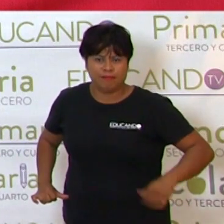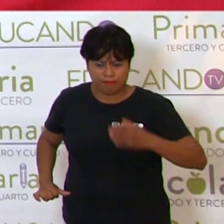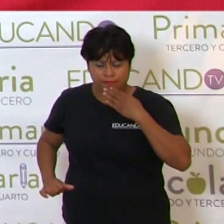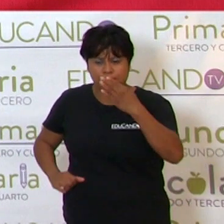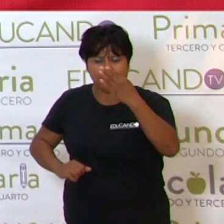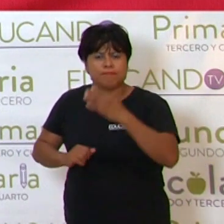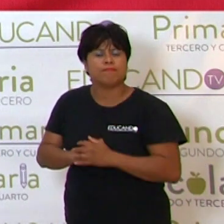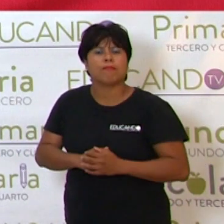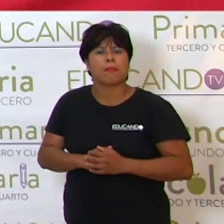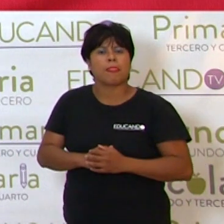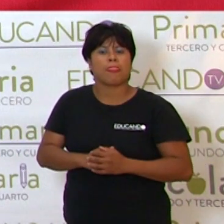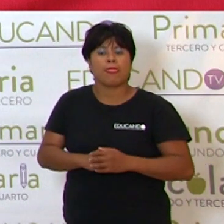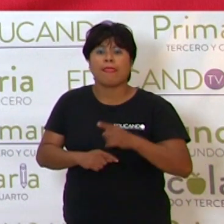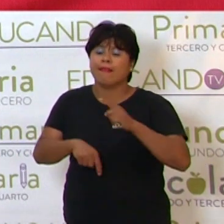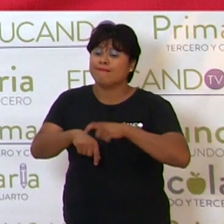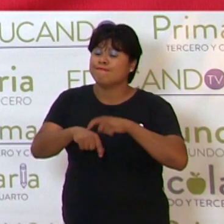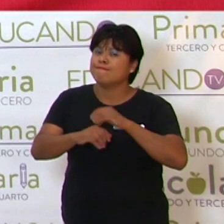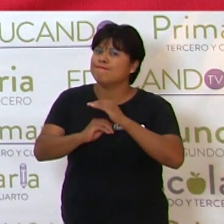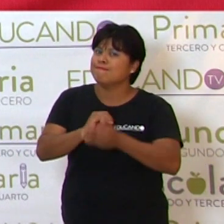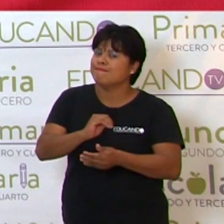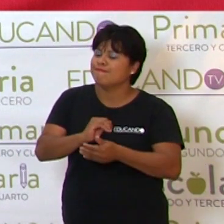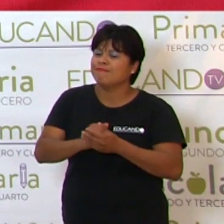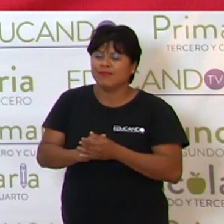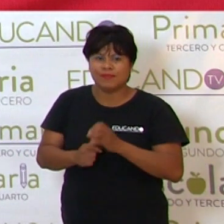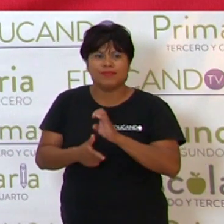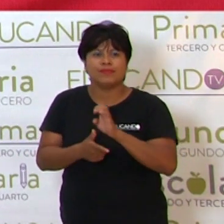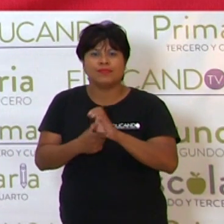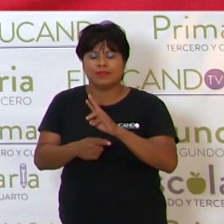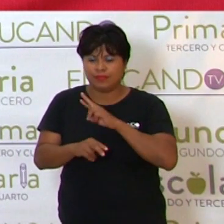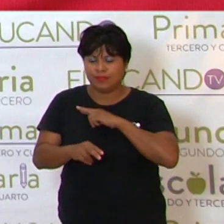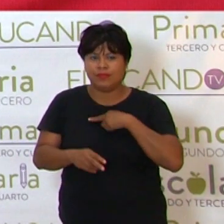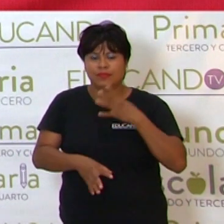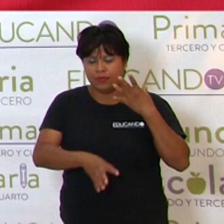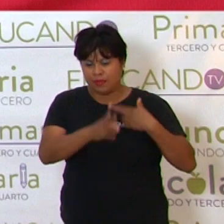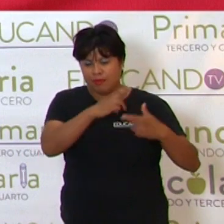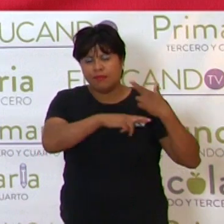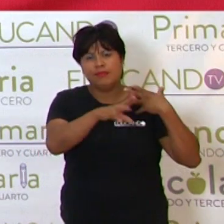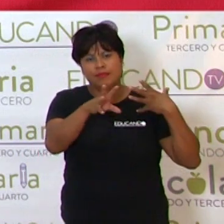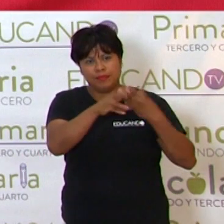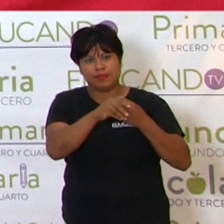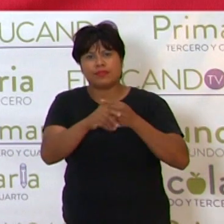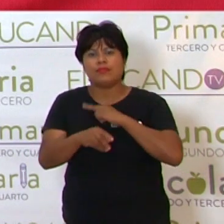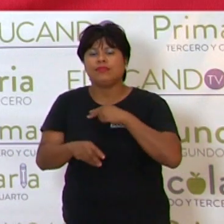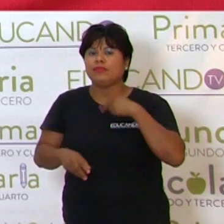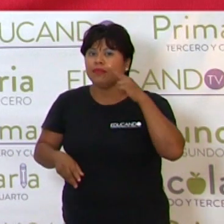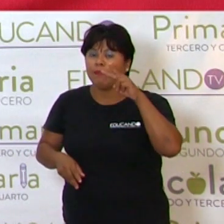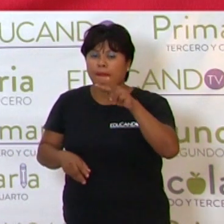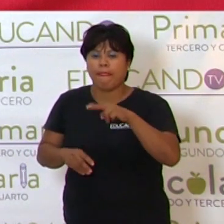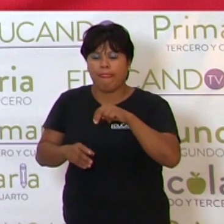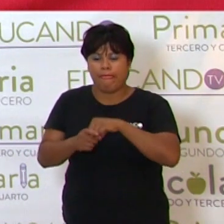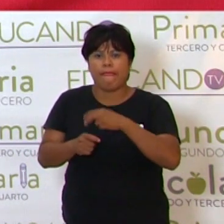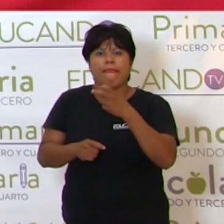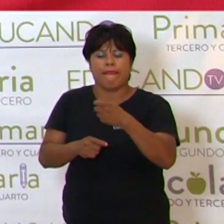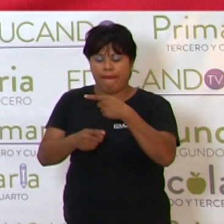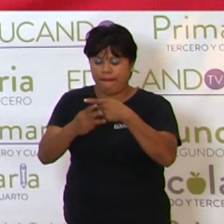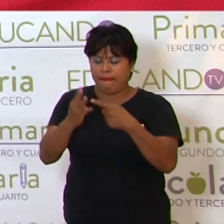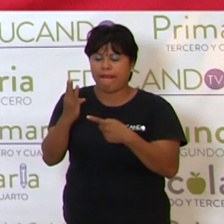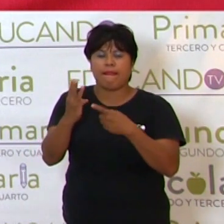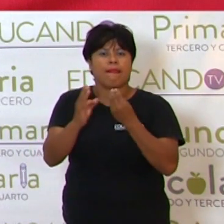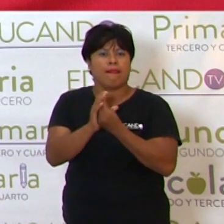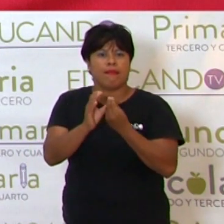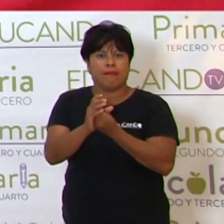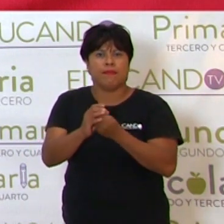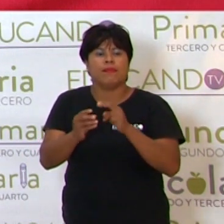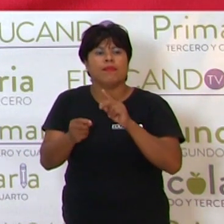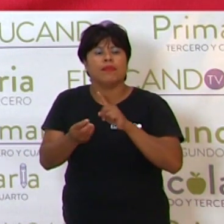Bien, pues se nos acaba el tiempo, así que vamos a recapitular rápidamente lo que vimos en estas 3 sesiones,